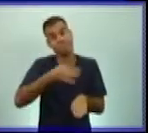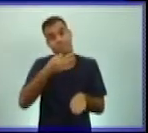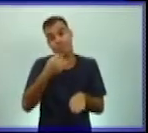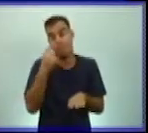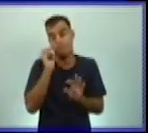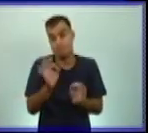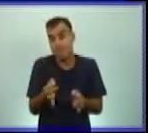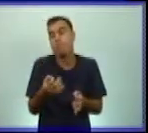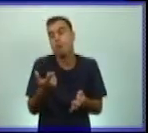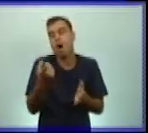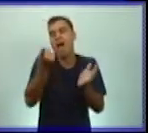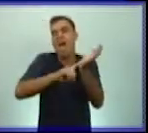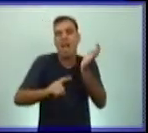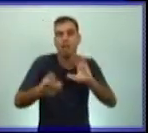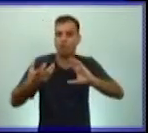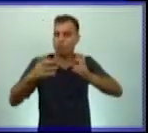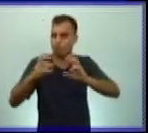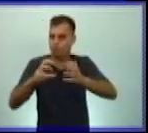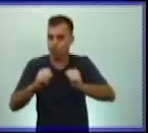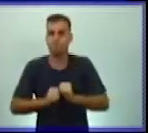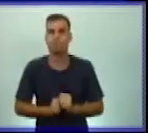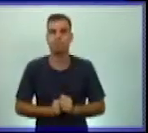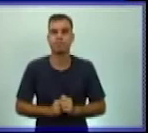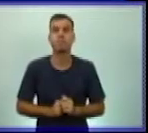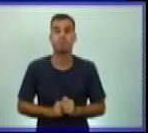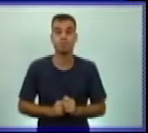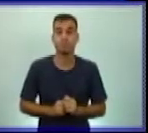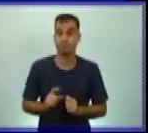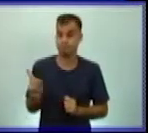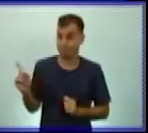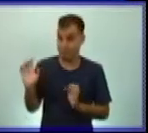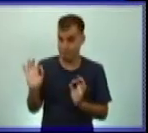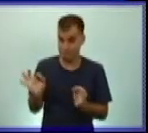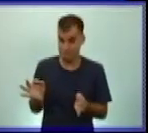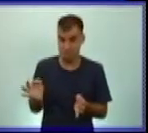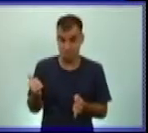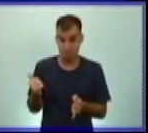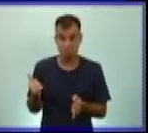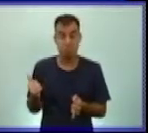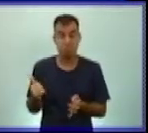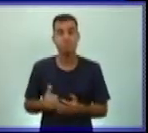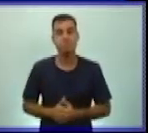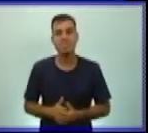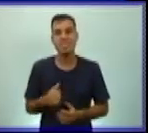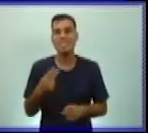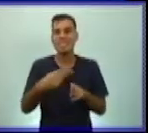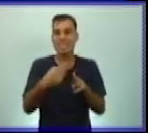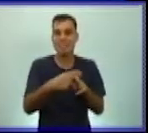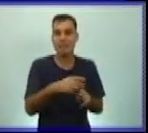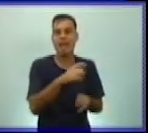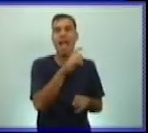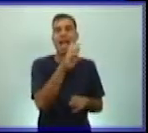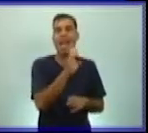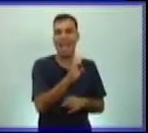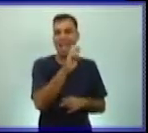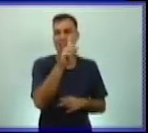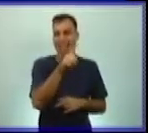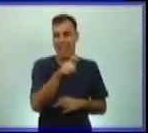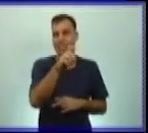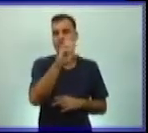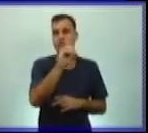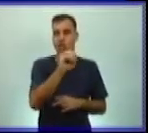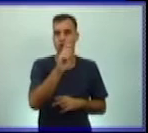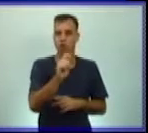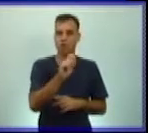al criterio energético. En este caso, esta reacción es una reacción exotérmica, de ahí que su delta H lo